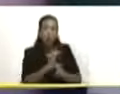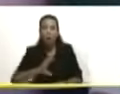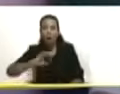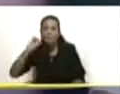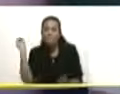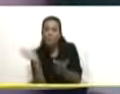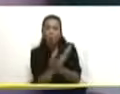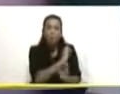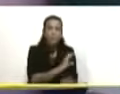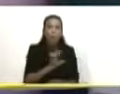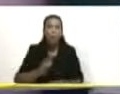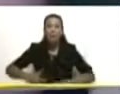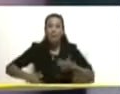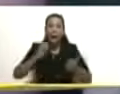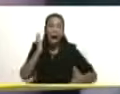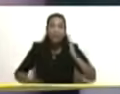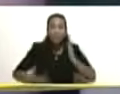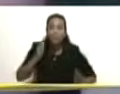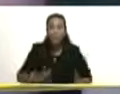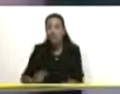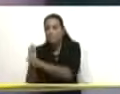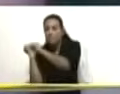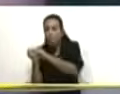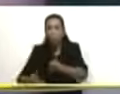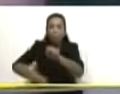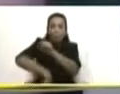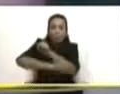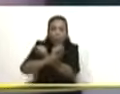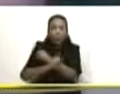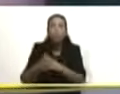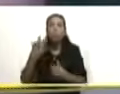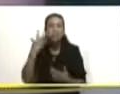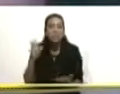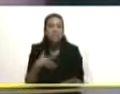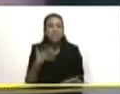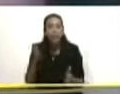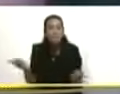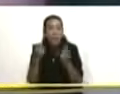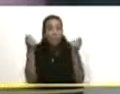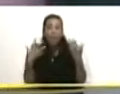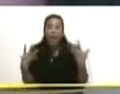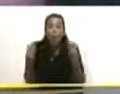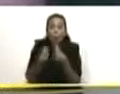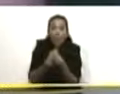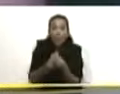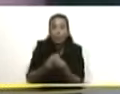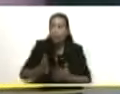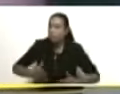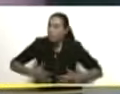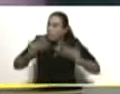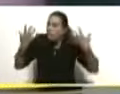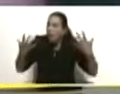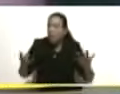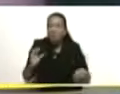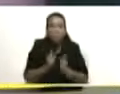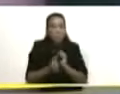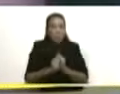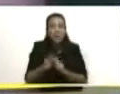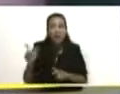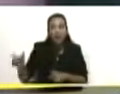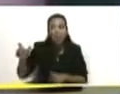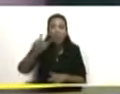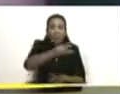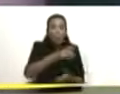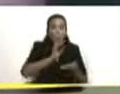goma, atletismo, béisbol, fútbol, y nosotros tenemos que seguir acompañando ese ímpetu deportivo que tiene